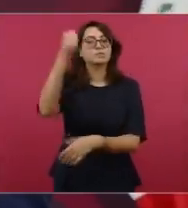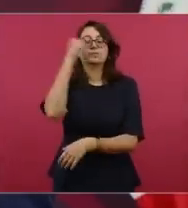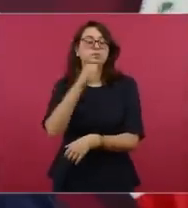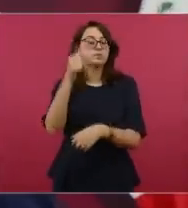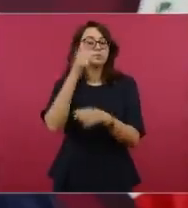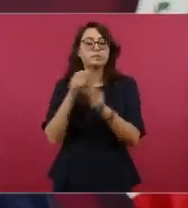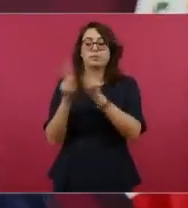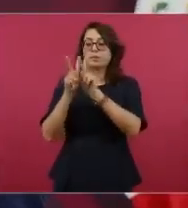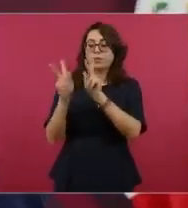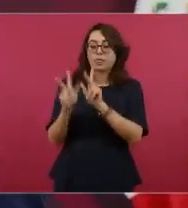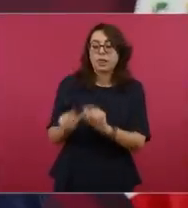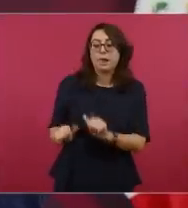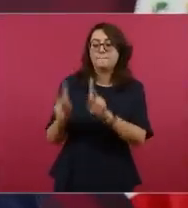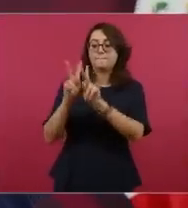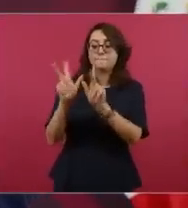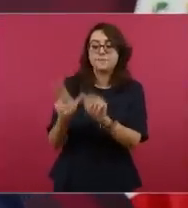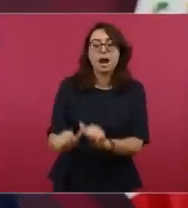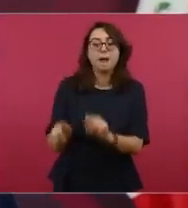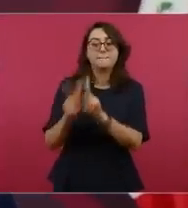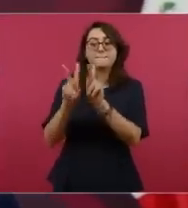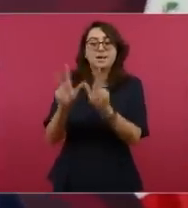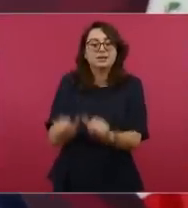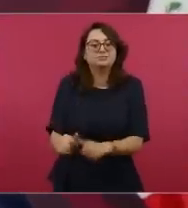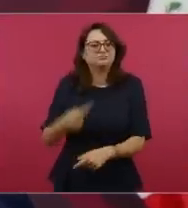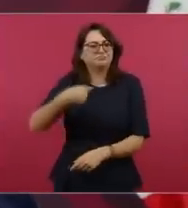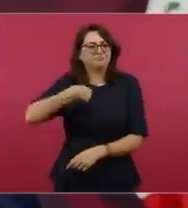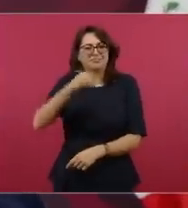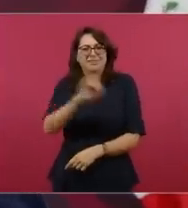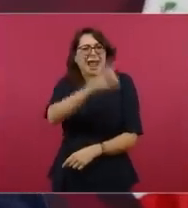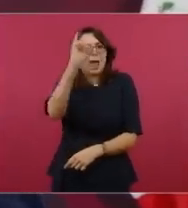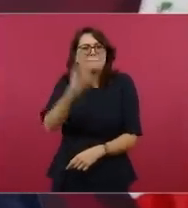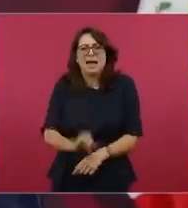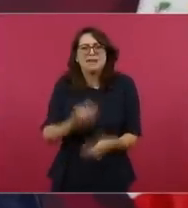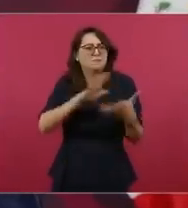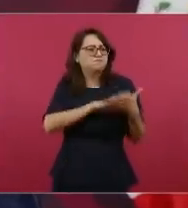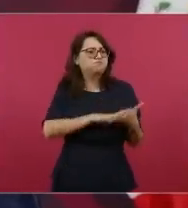Nosotros somos partidarios de la no violencia